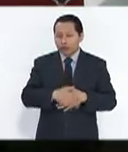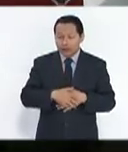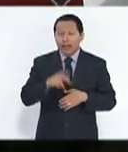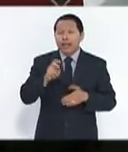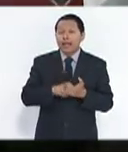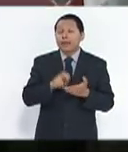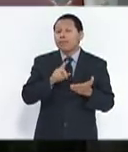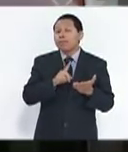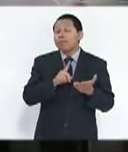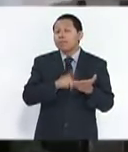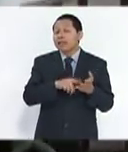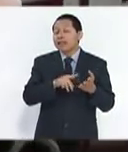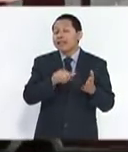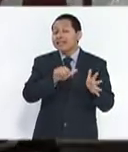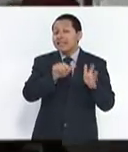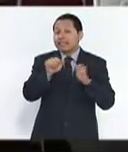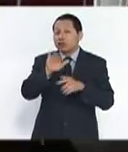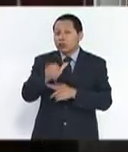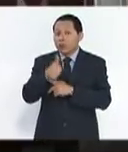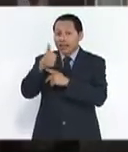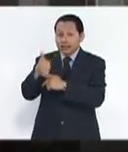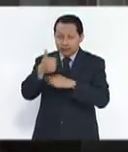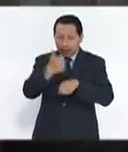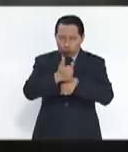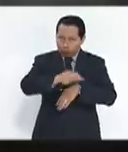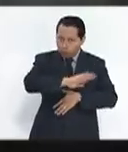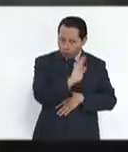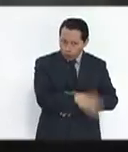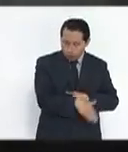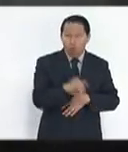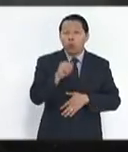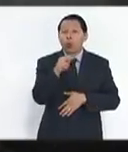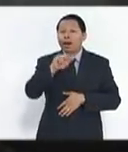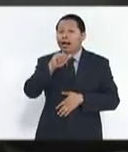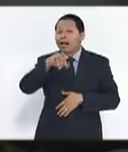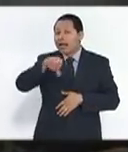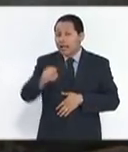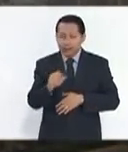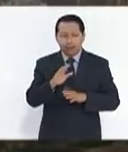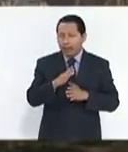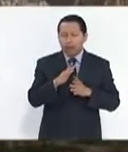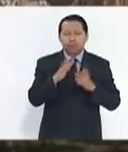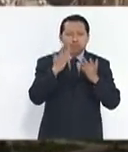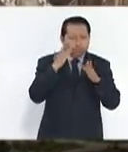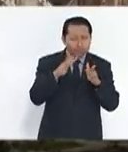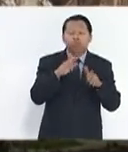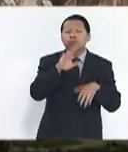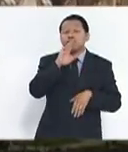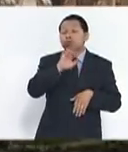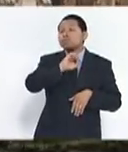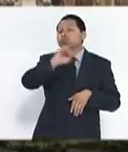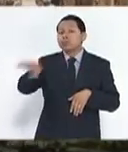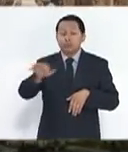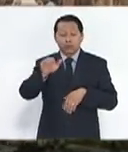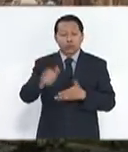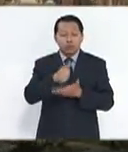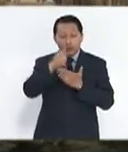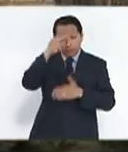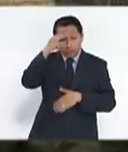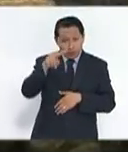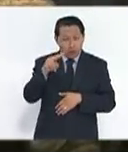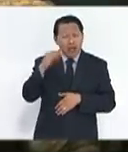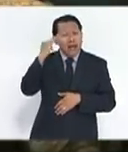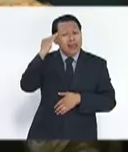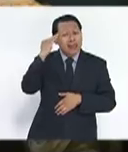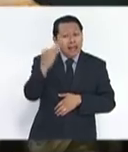En 1656, a la muerte de su abuelo, Juana Inés dejó la hacienda y fue enviada por su madre a la Ciudad de México. Con el paso